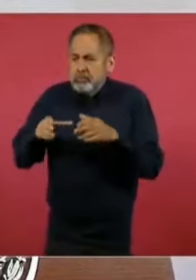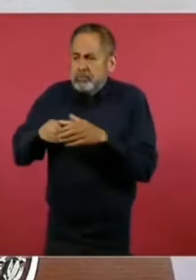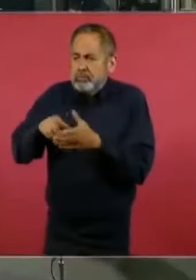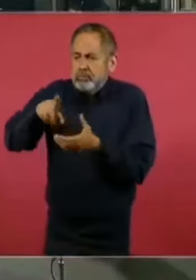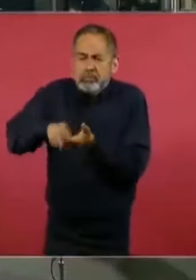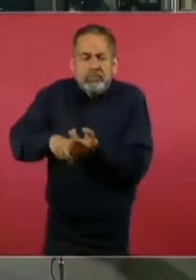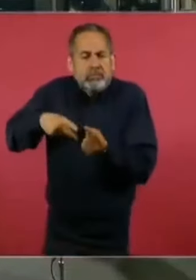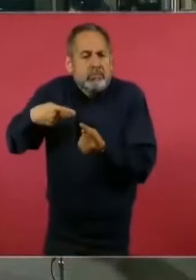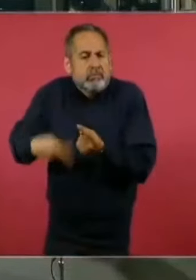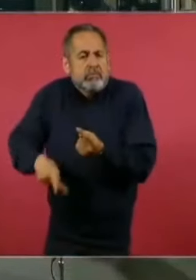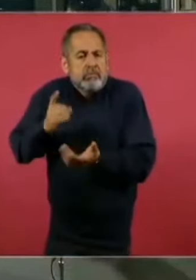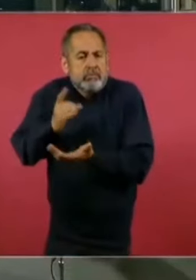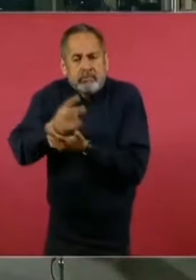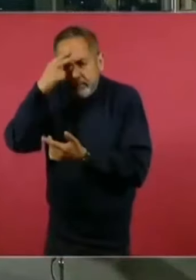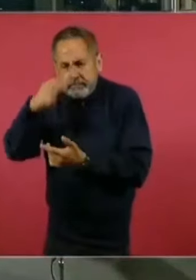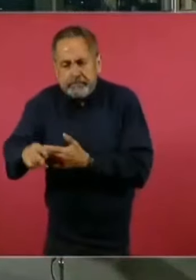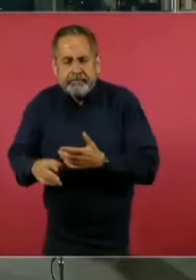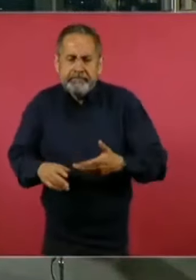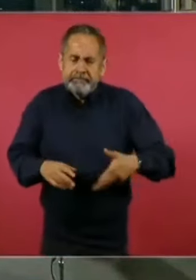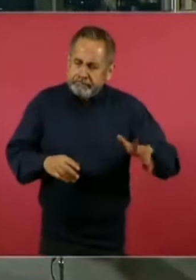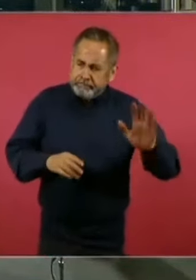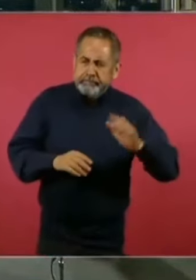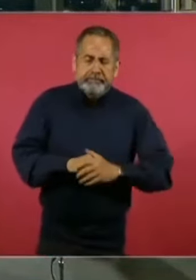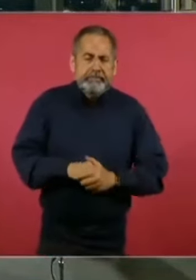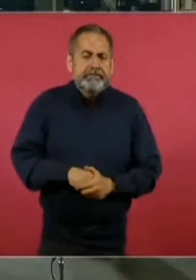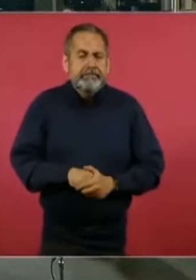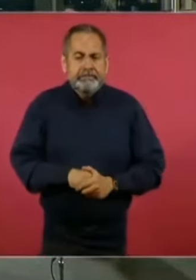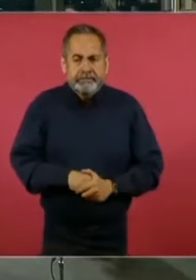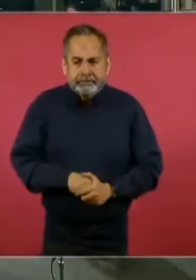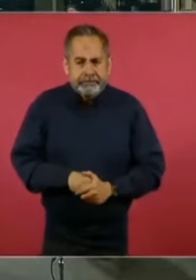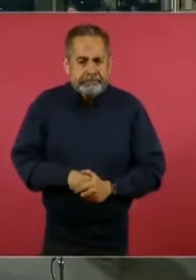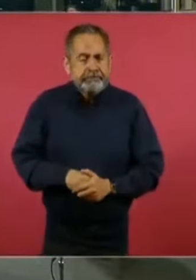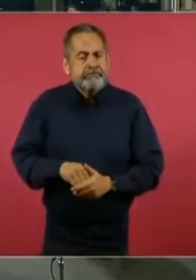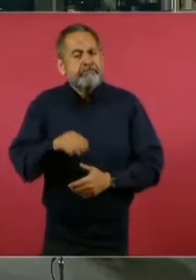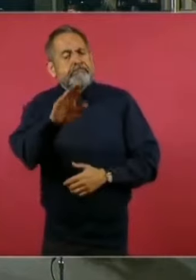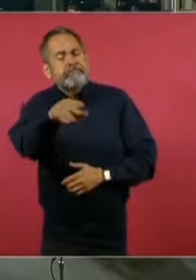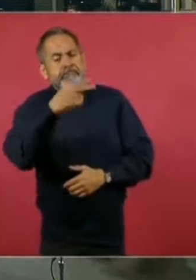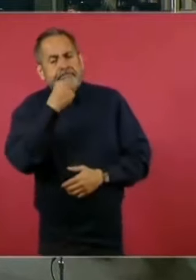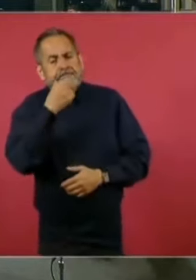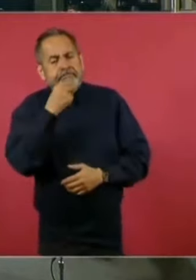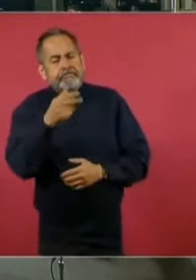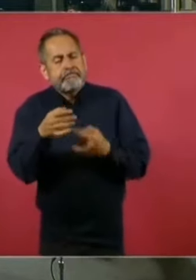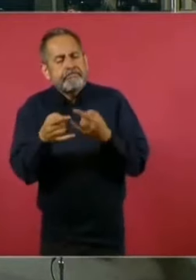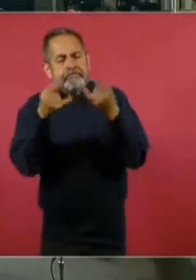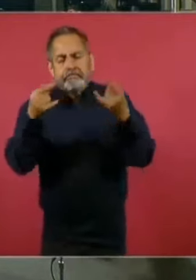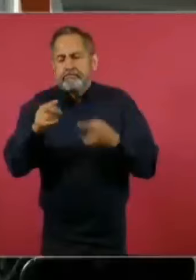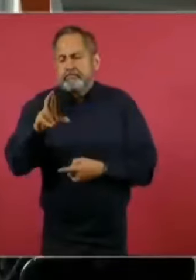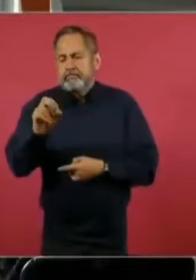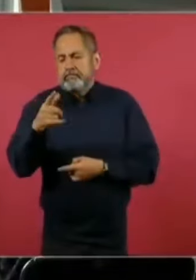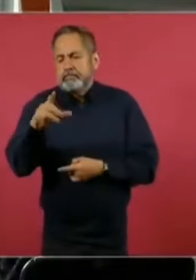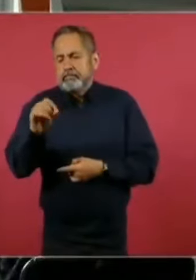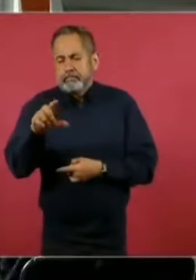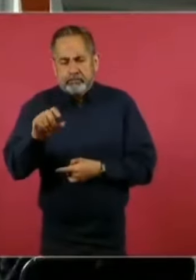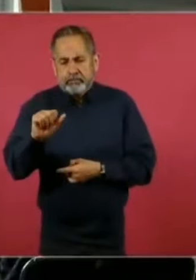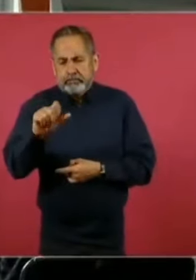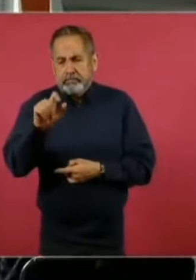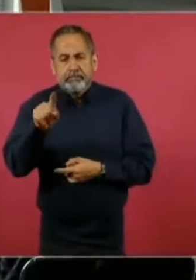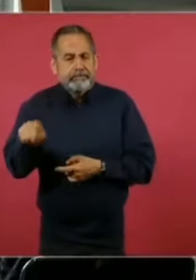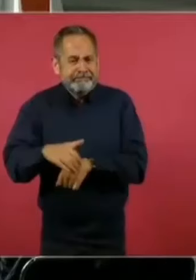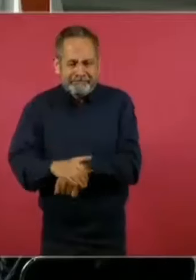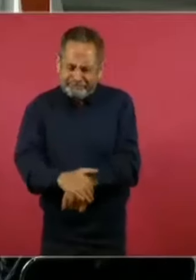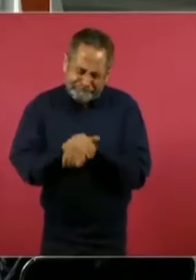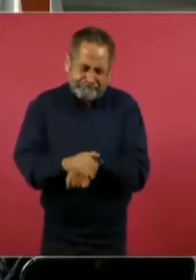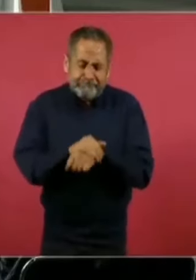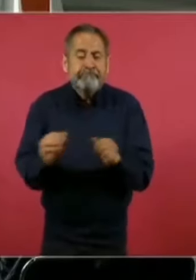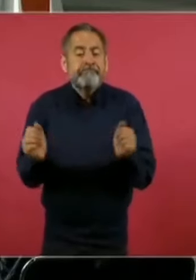corresponde el a historiador, los mexicanos. Señor presidente, el historiador José Rogelio Álvarez, que por cierto era gran amigo, fue